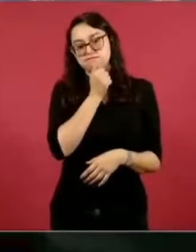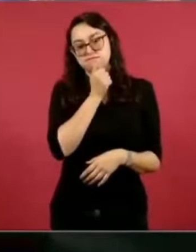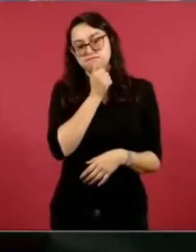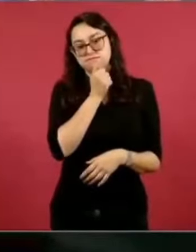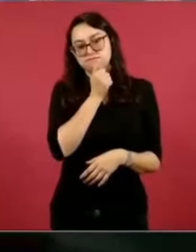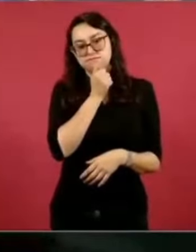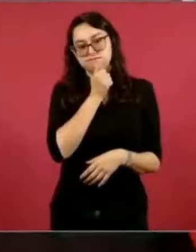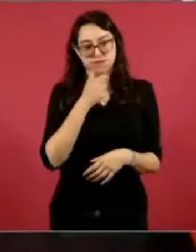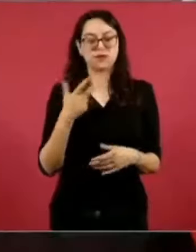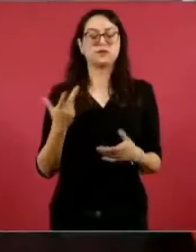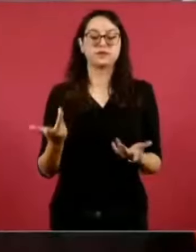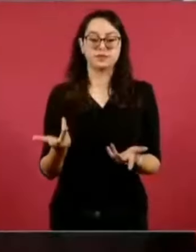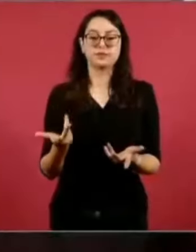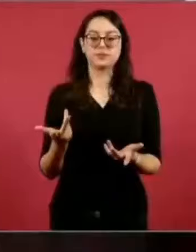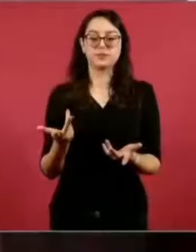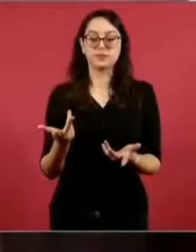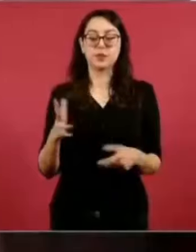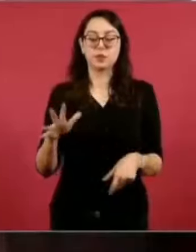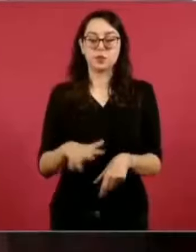se